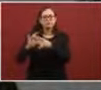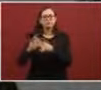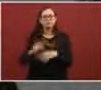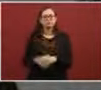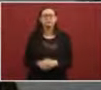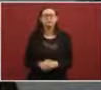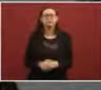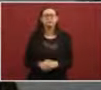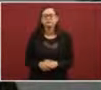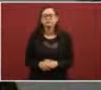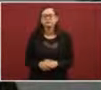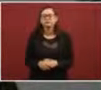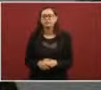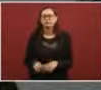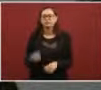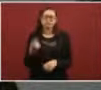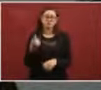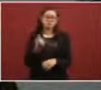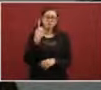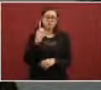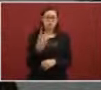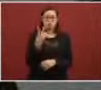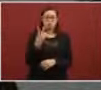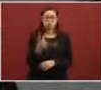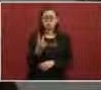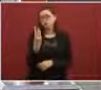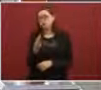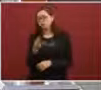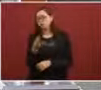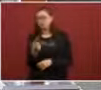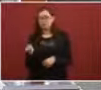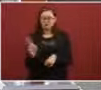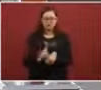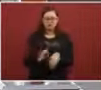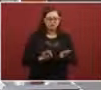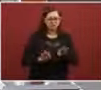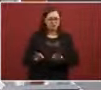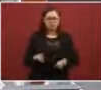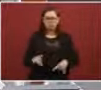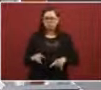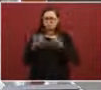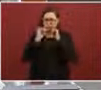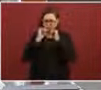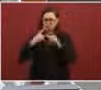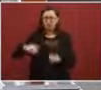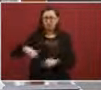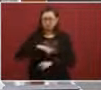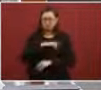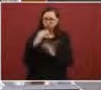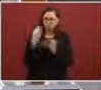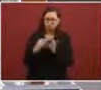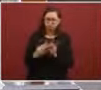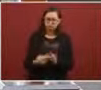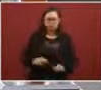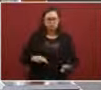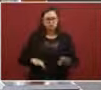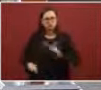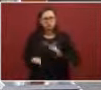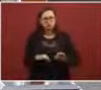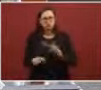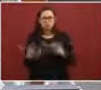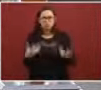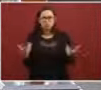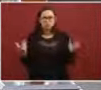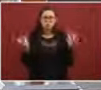El 1 y 2 de mayo, resalto, fue el día del trabajo, pero no importa, se trabajó, en compañía de miembros especialistas